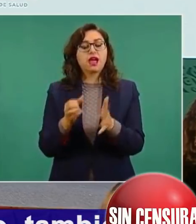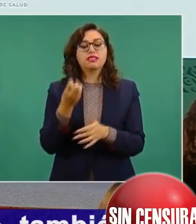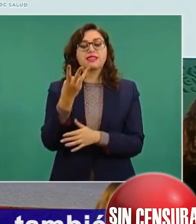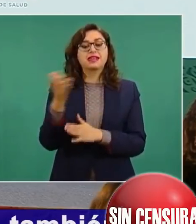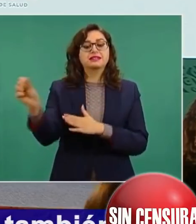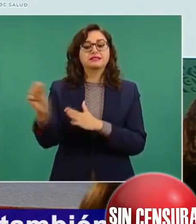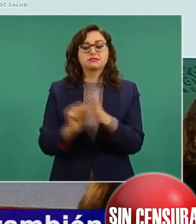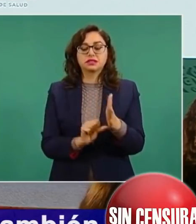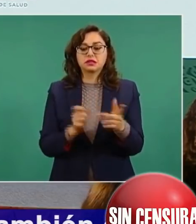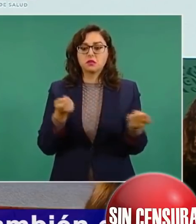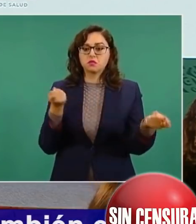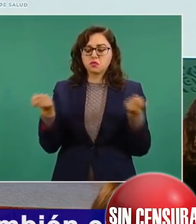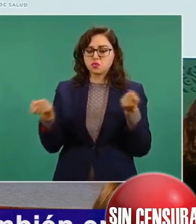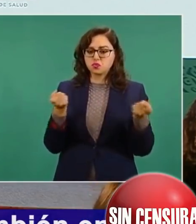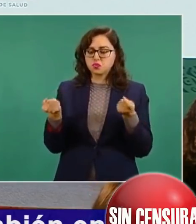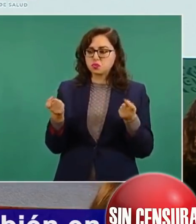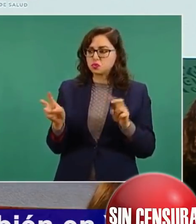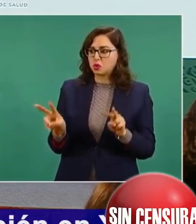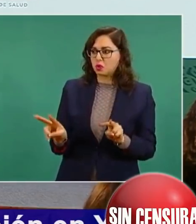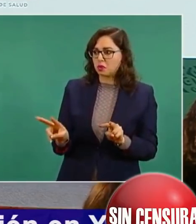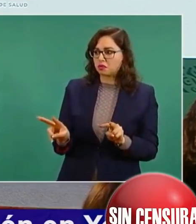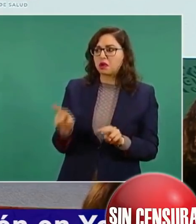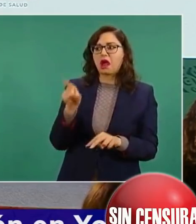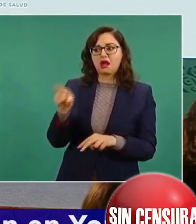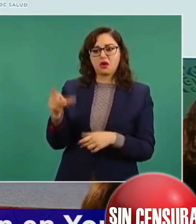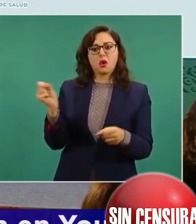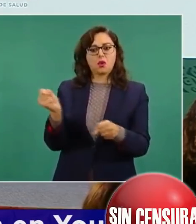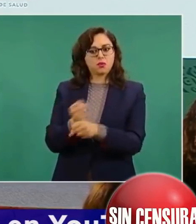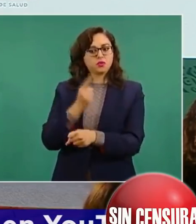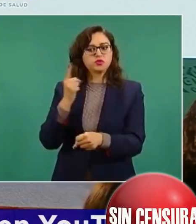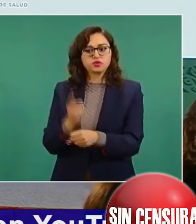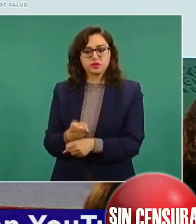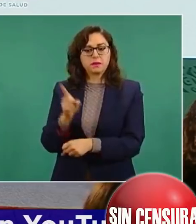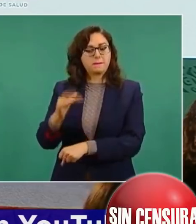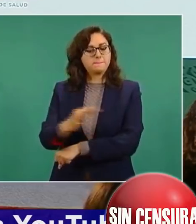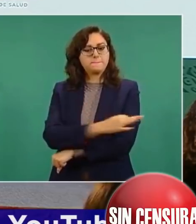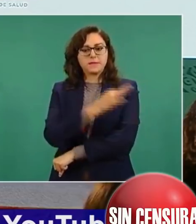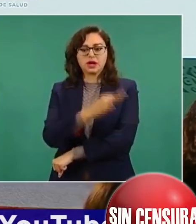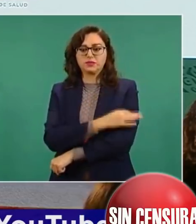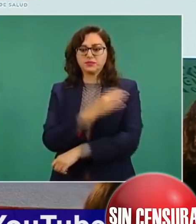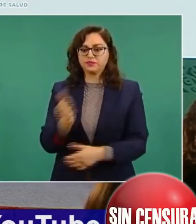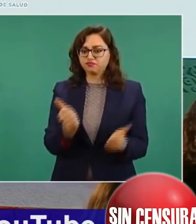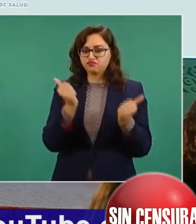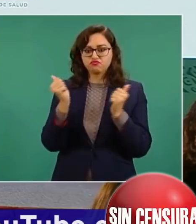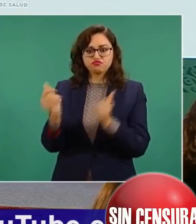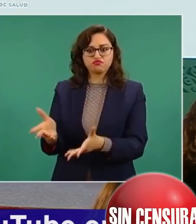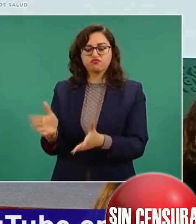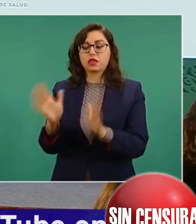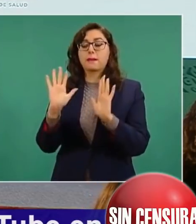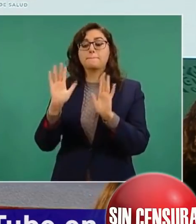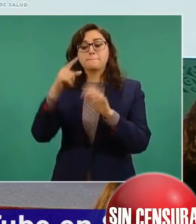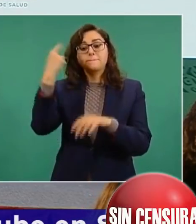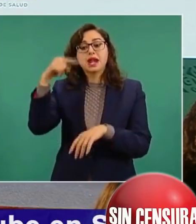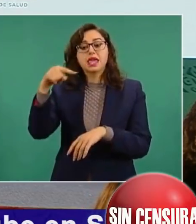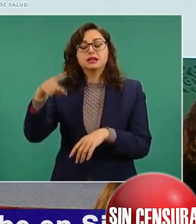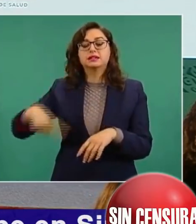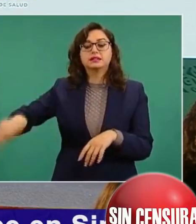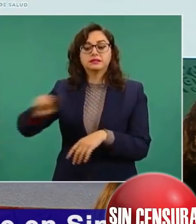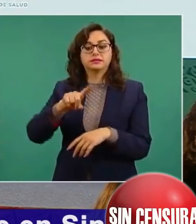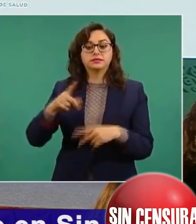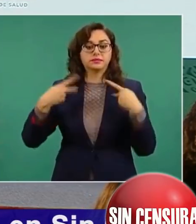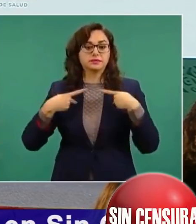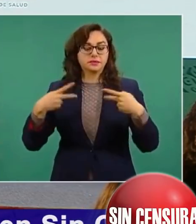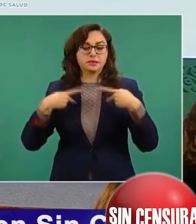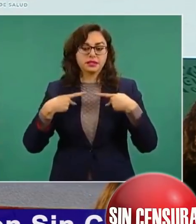esto lo que nos permite es vislumbrar oportunidades de que la vacuna termine de proteger a personas que participan